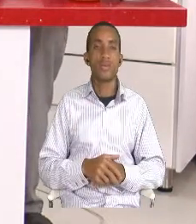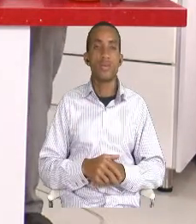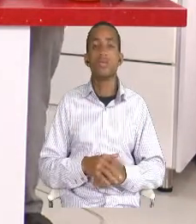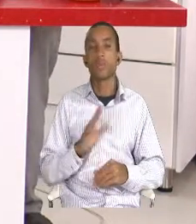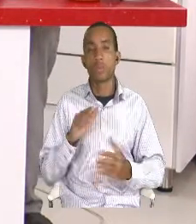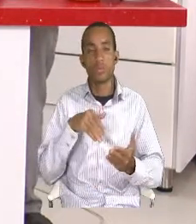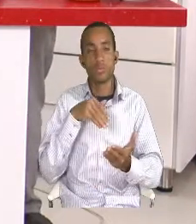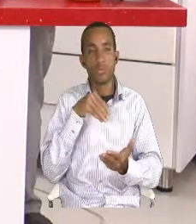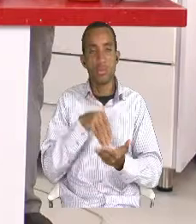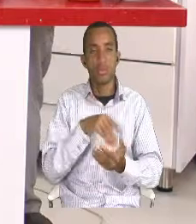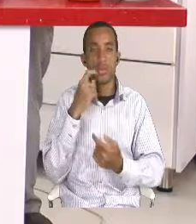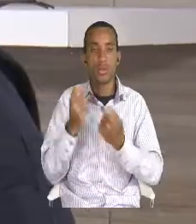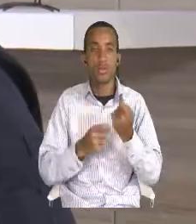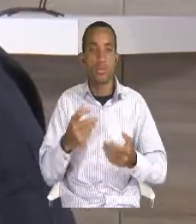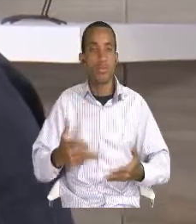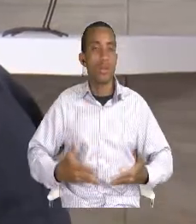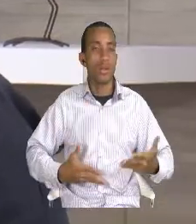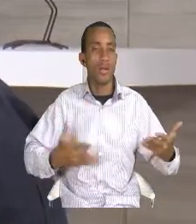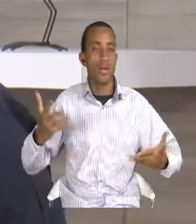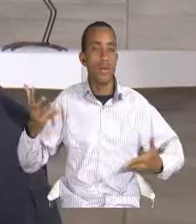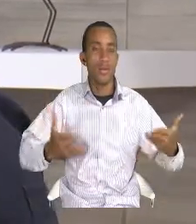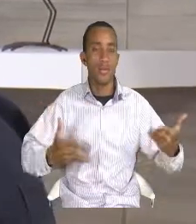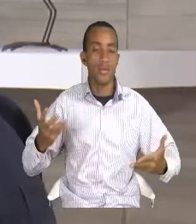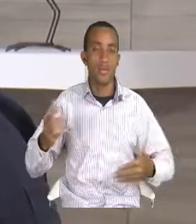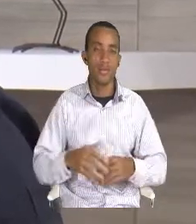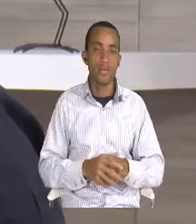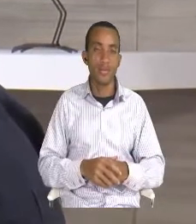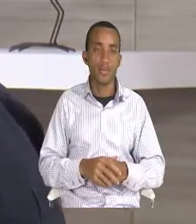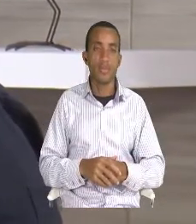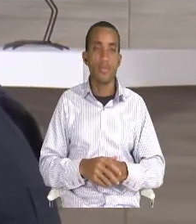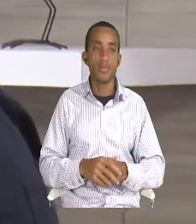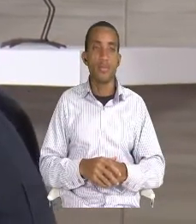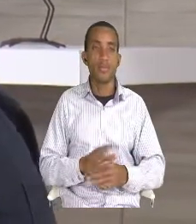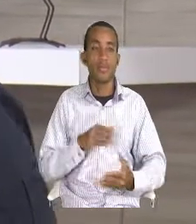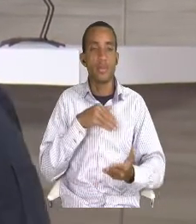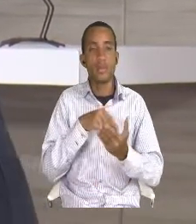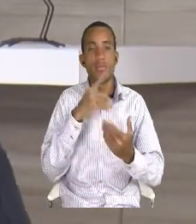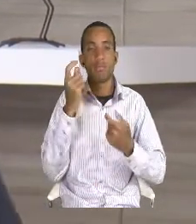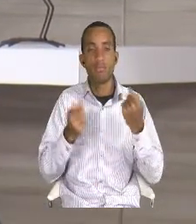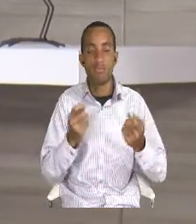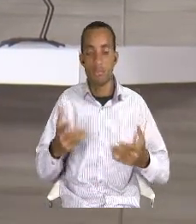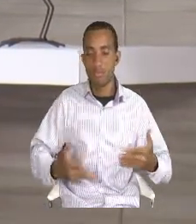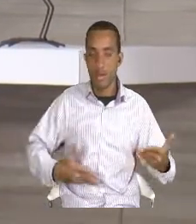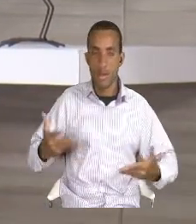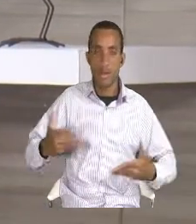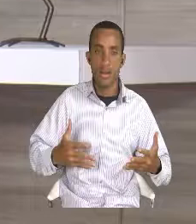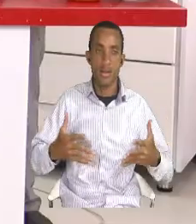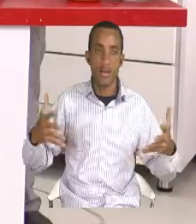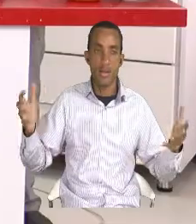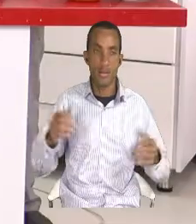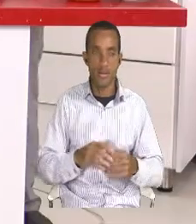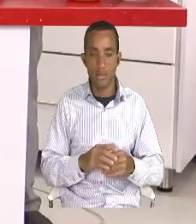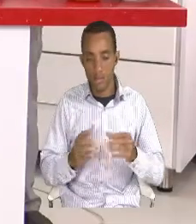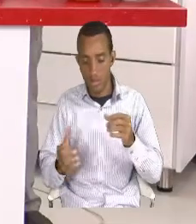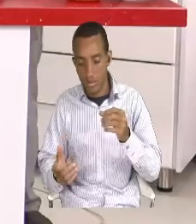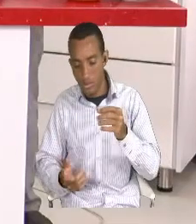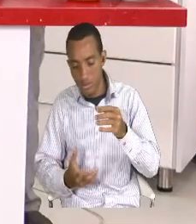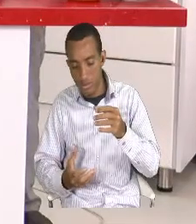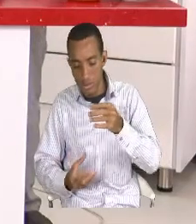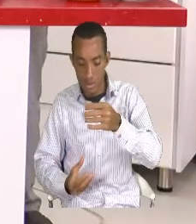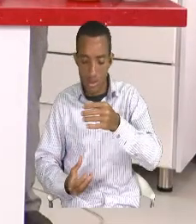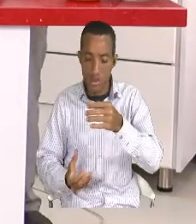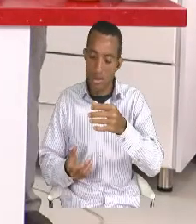supermercados. Uno encuentra la pasta de tomate o la salsa napolitana ya preparada en tarritos. Entonces ahí la